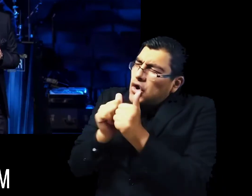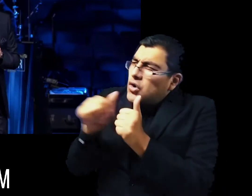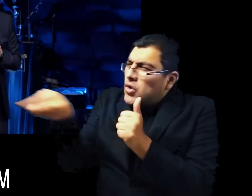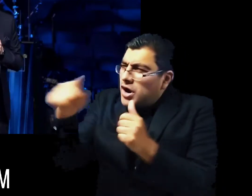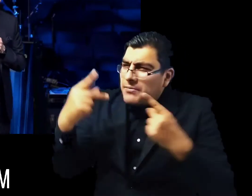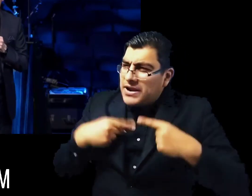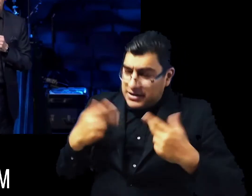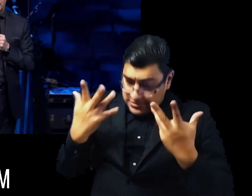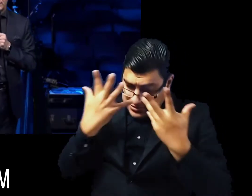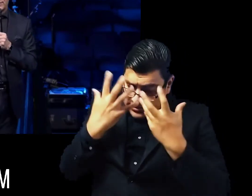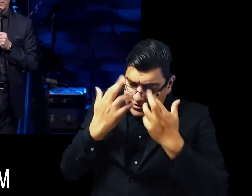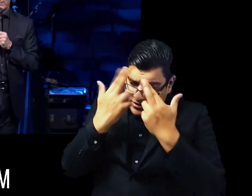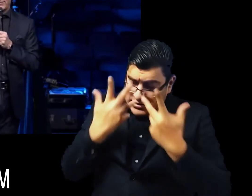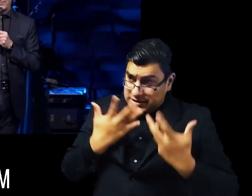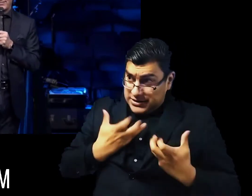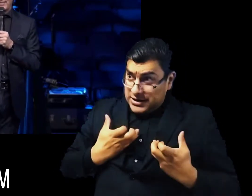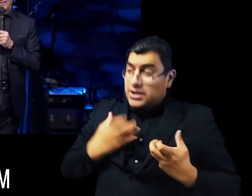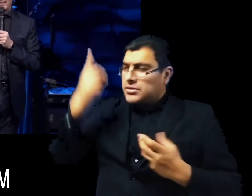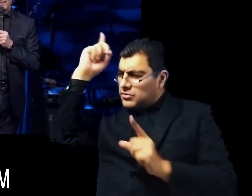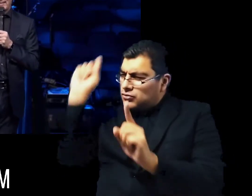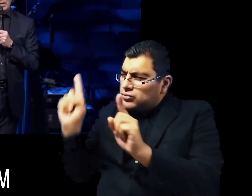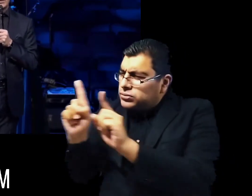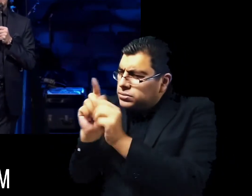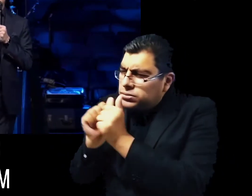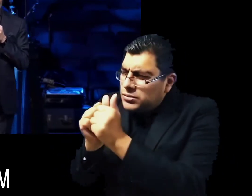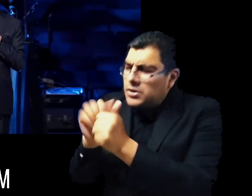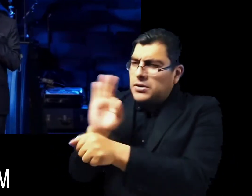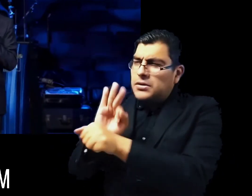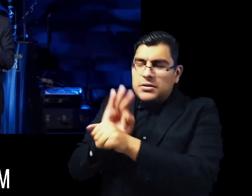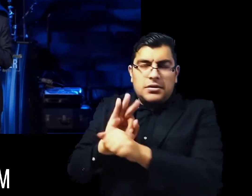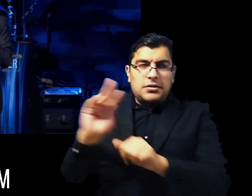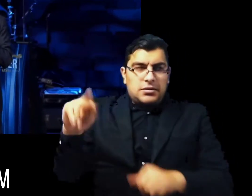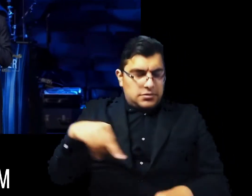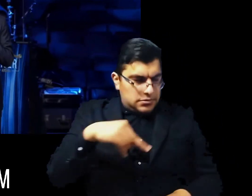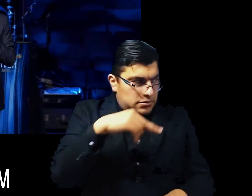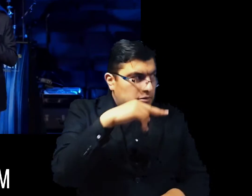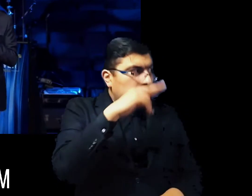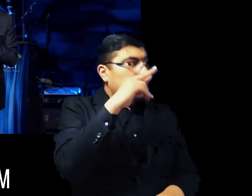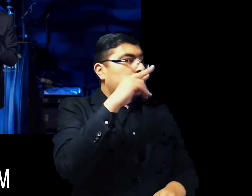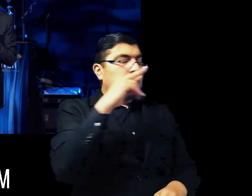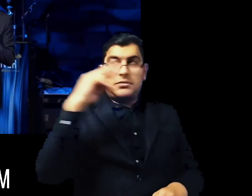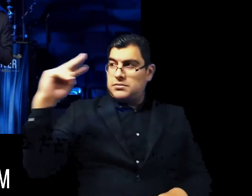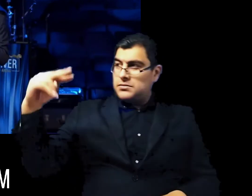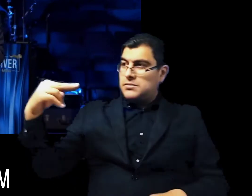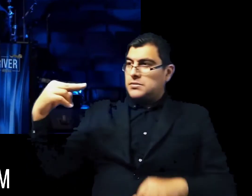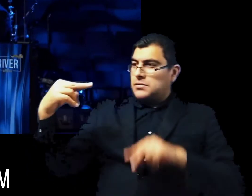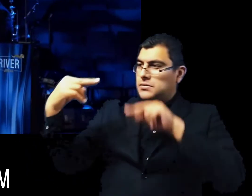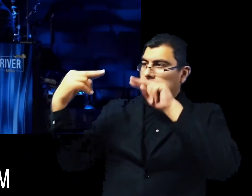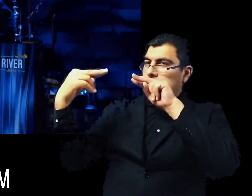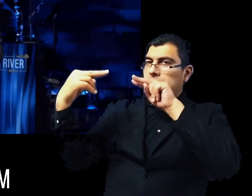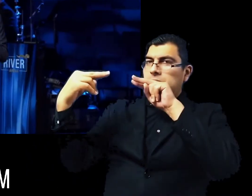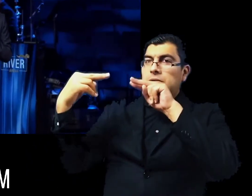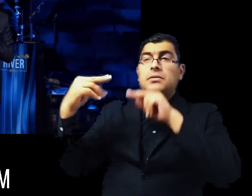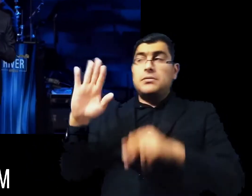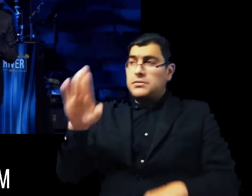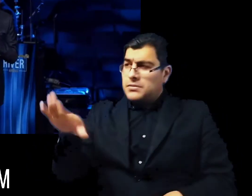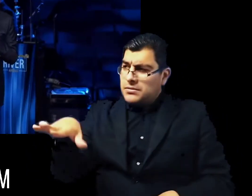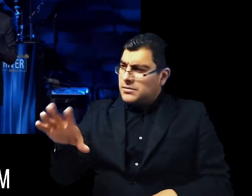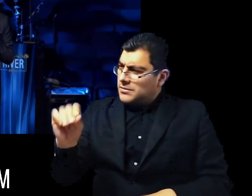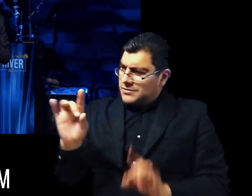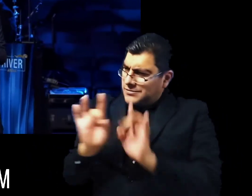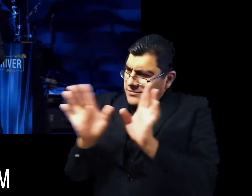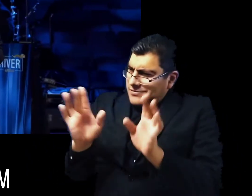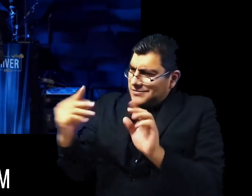que estamos rotos. Y alzó la vista y me miró a la cara. No es coincidencia que Dios haya